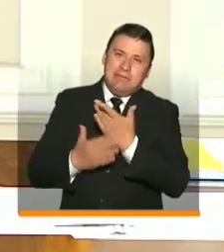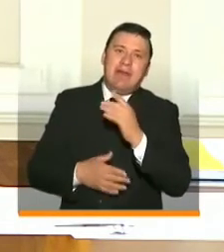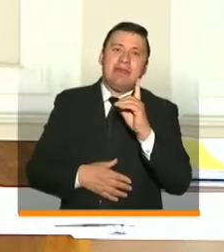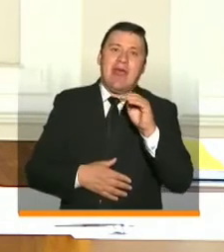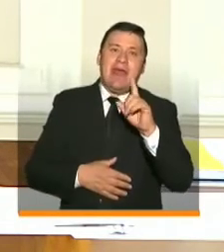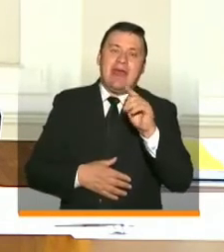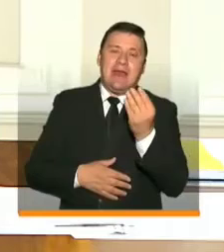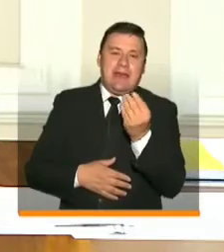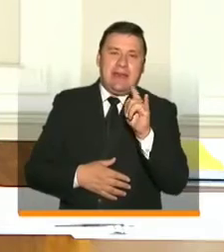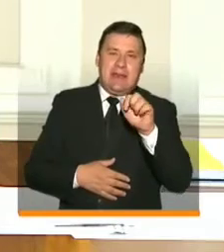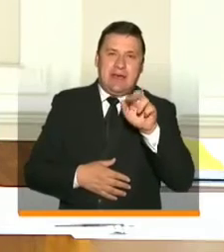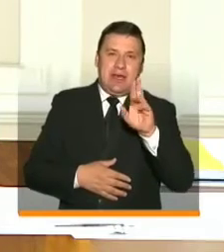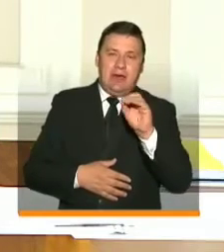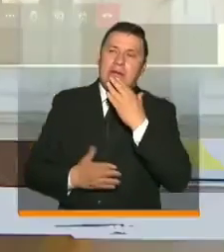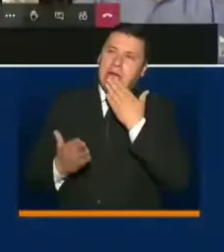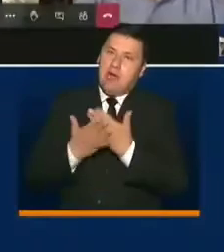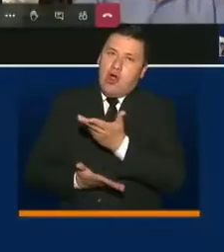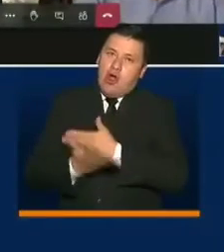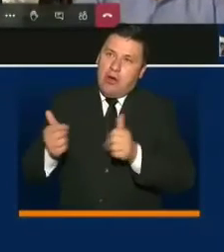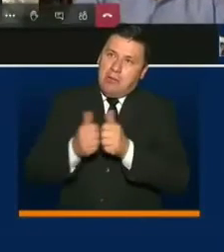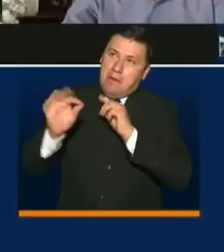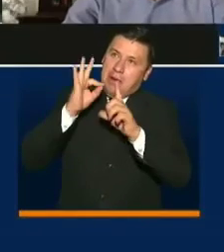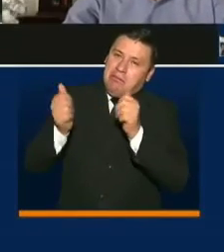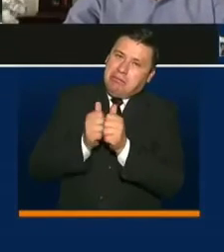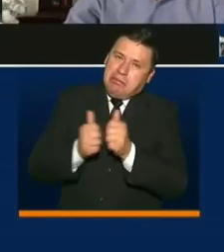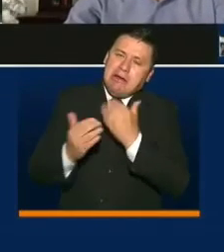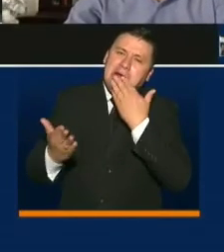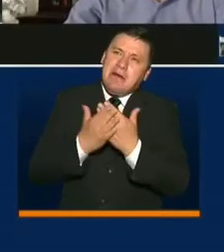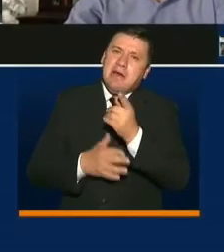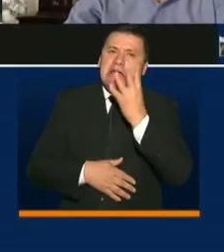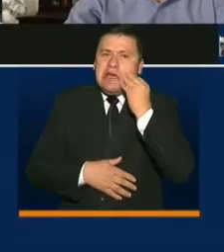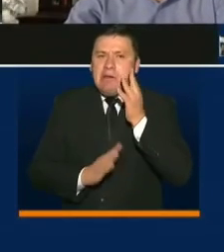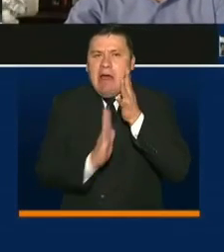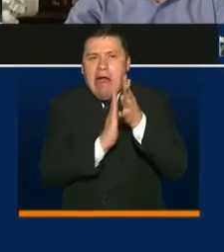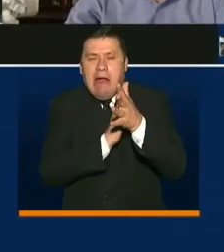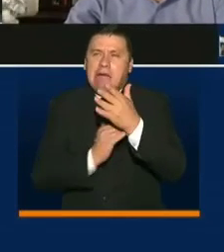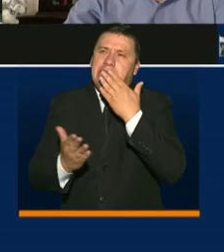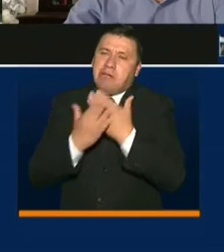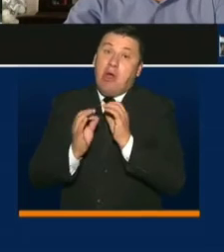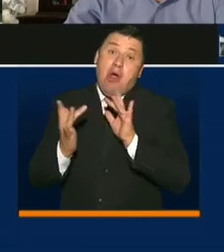Daniel Quintero por habernos acompañado compartiendo esos testimonios. Esperamos